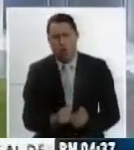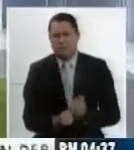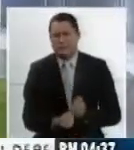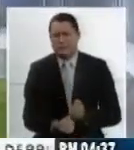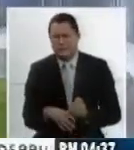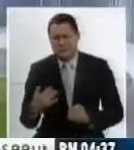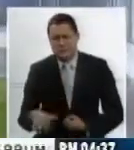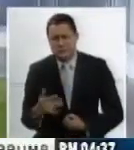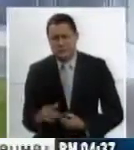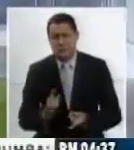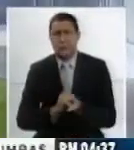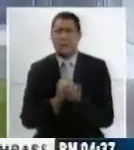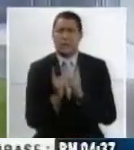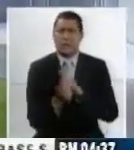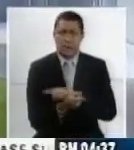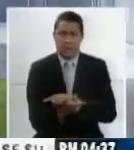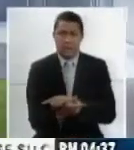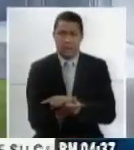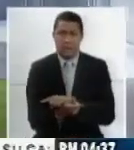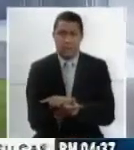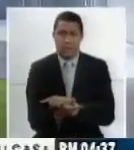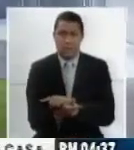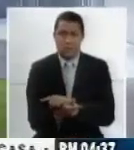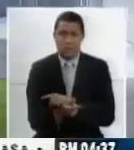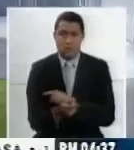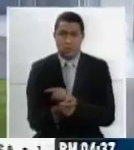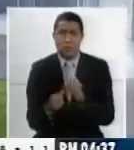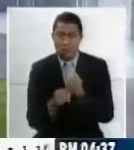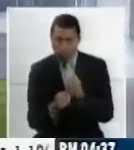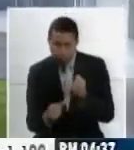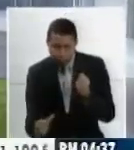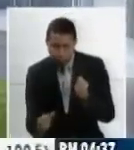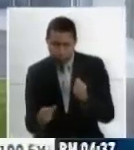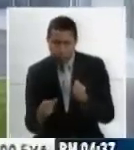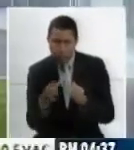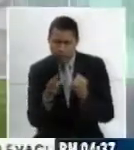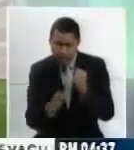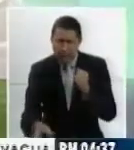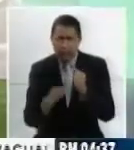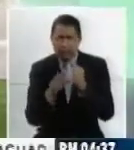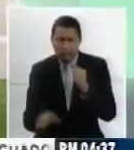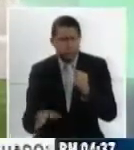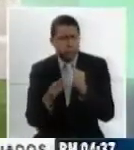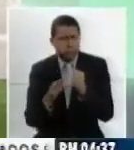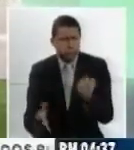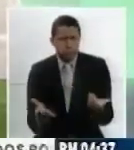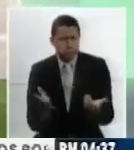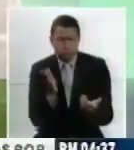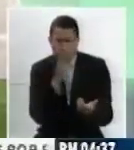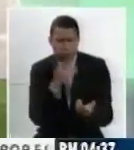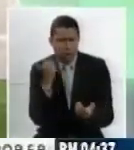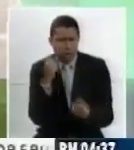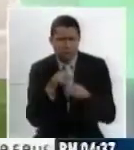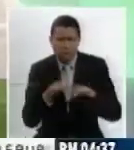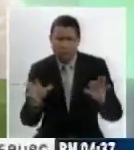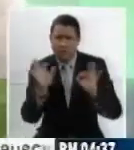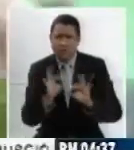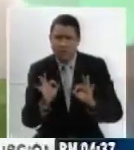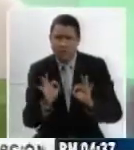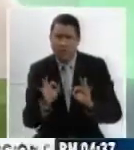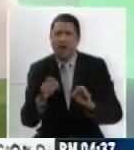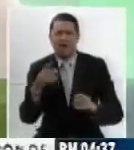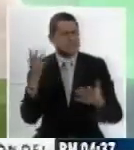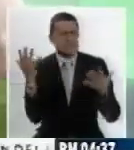cólicos, alteraciones en la forma en cómo presentan sus evacuaciones, diarreas crónicas que no están asociadas a cuadros infecciosos, que